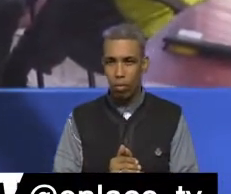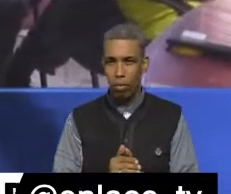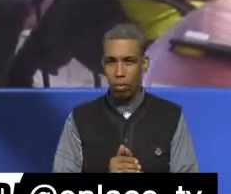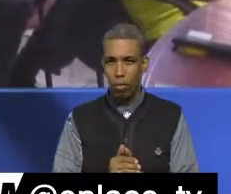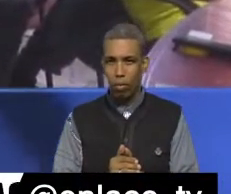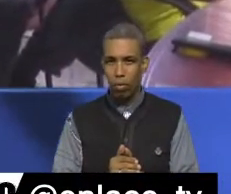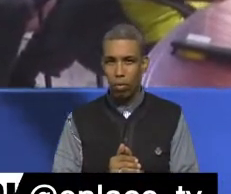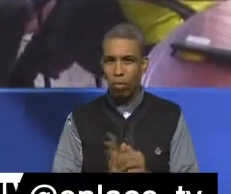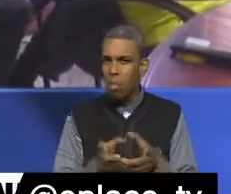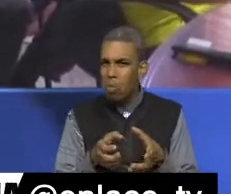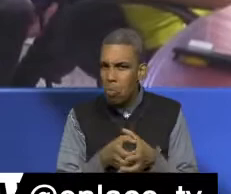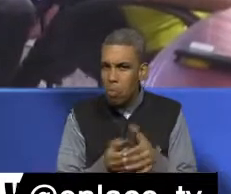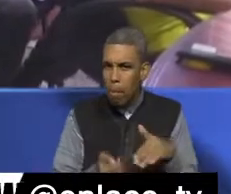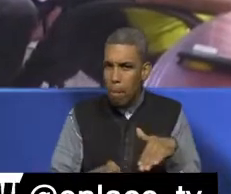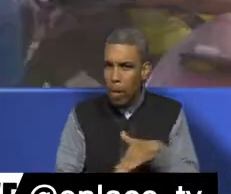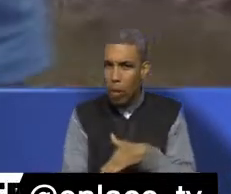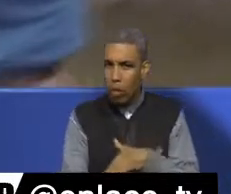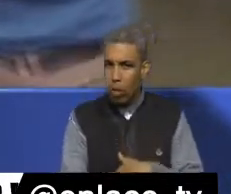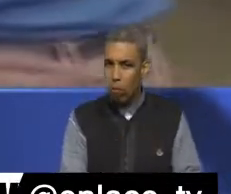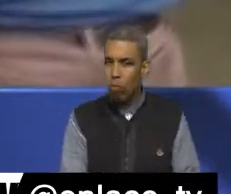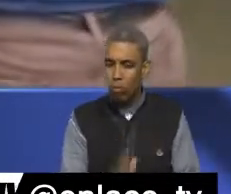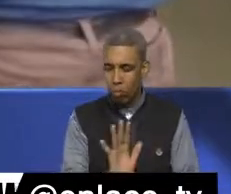Municipal de Pesca Artesanal.